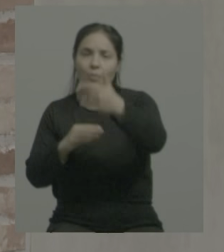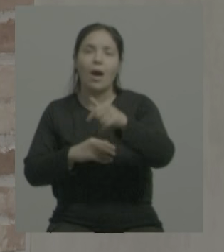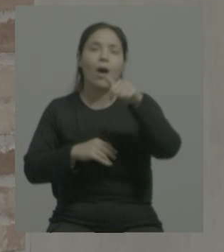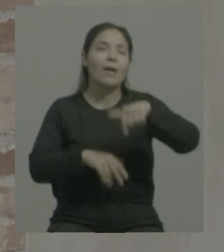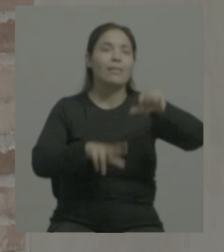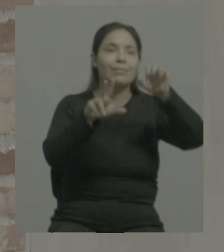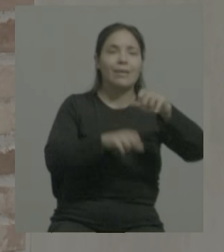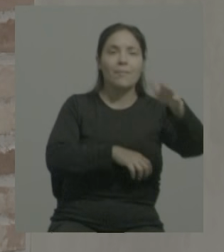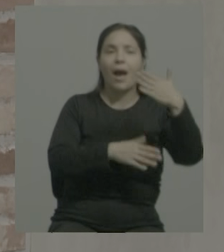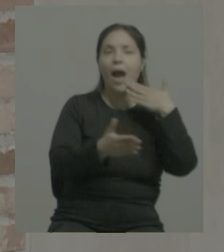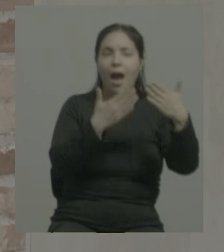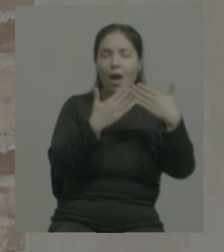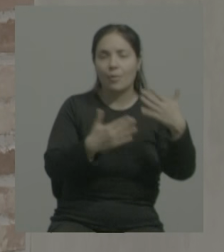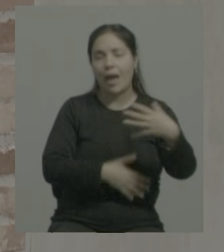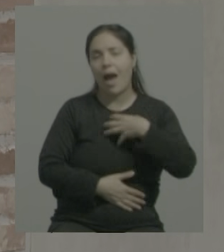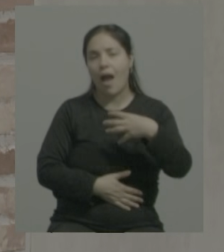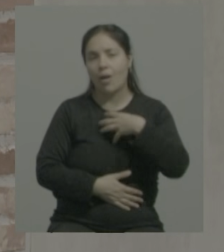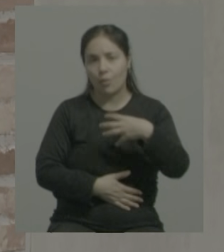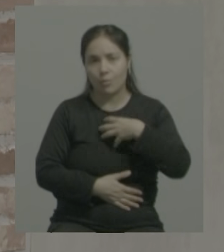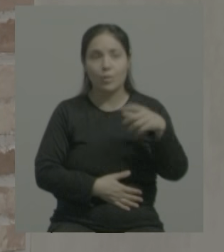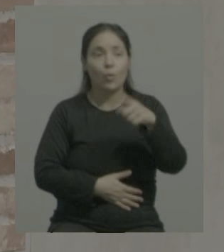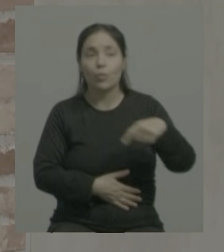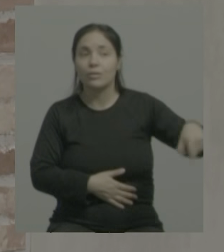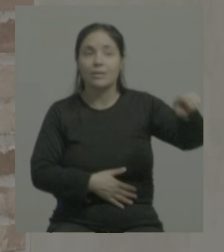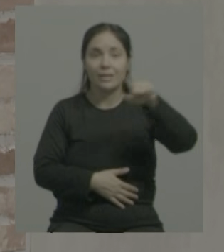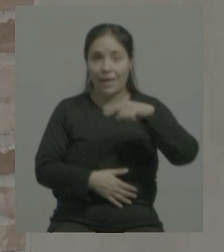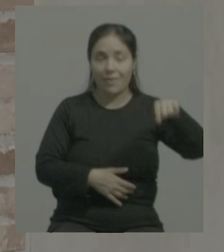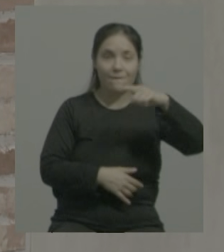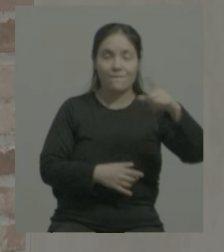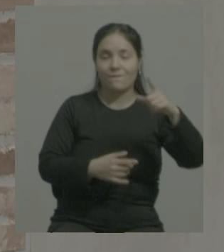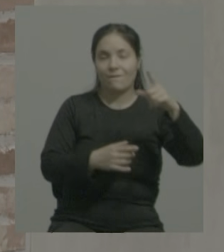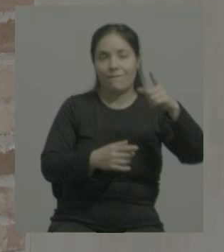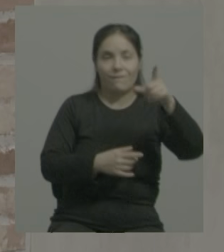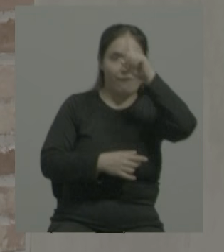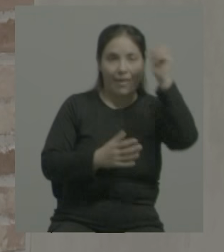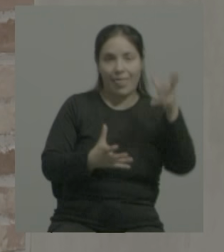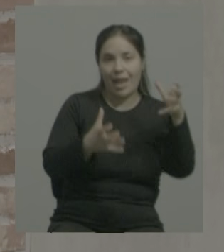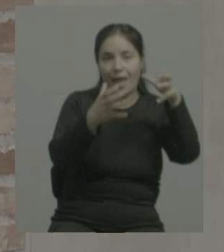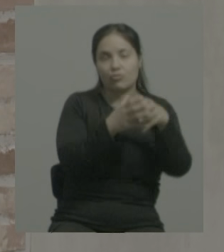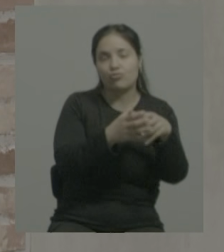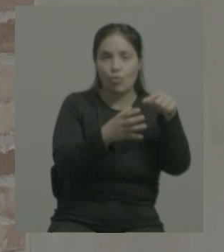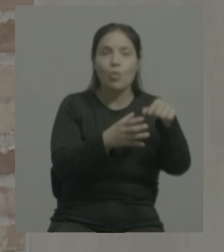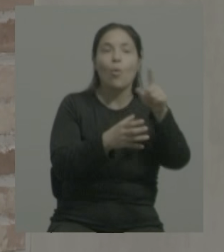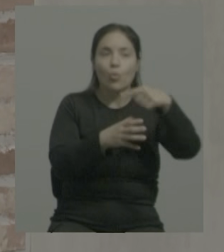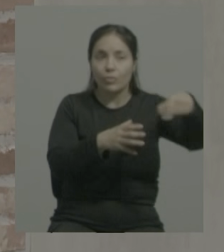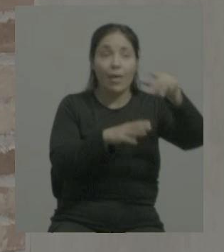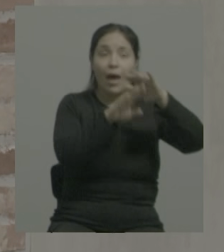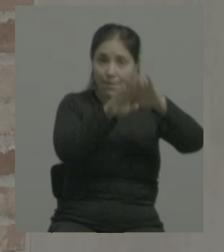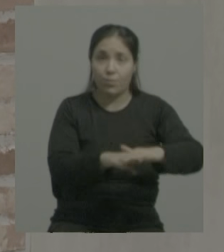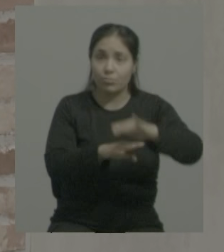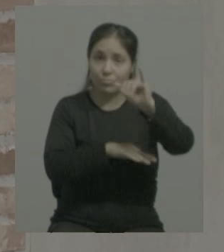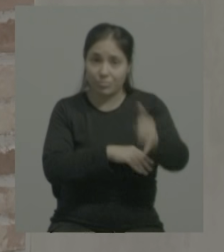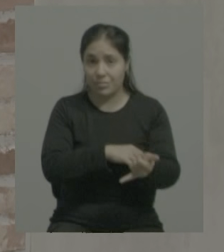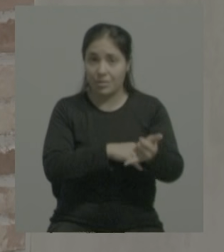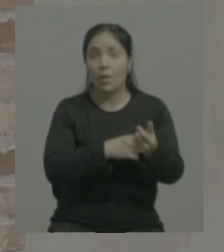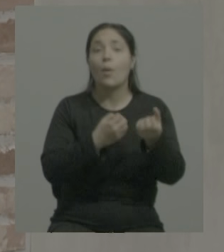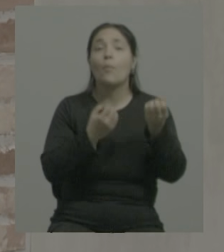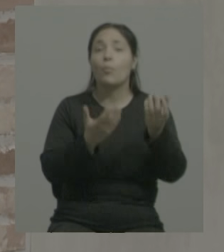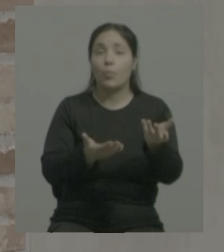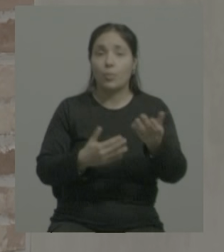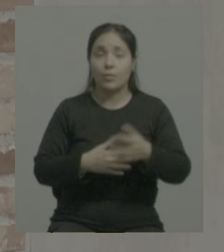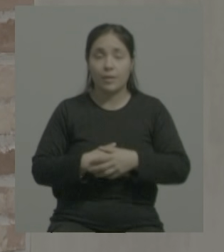alumnos. Se entiende que ustedes desde la federación y los alumnos en general apoyan este reclamo, ¿no? Porque tiene que ver también con, bueno, incluso